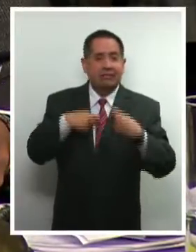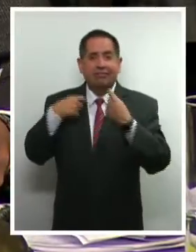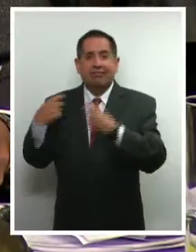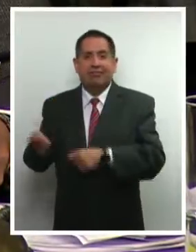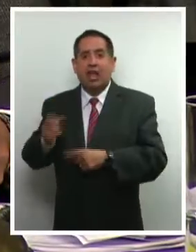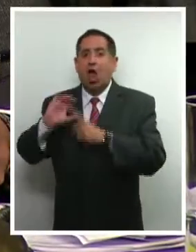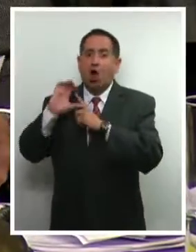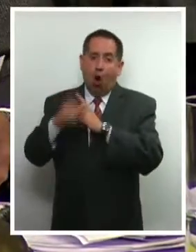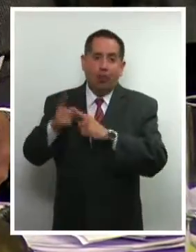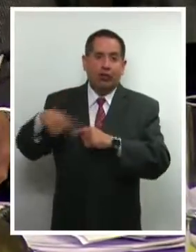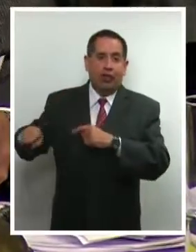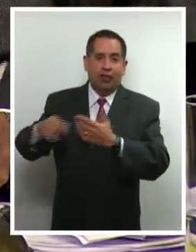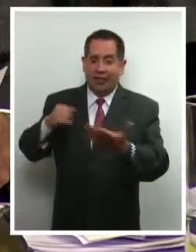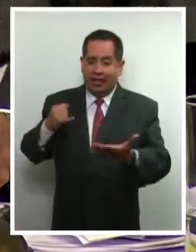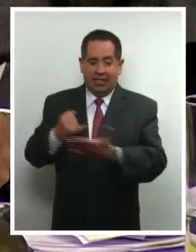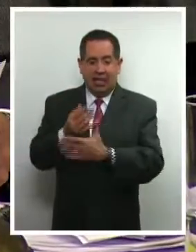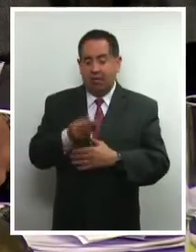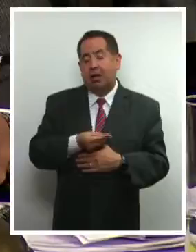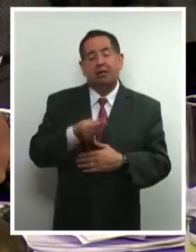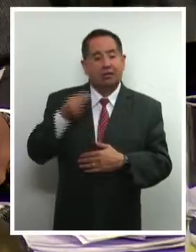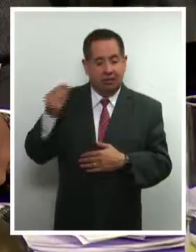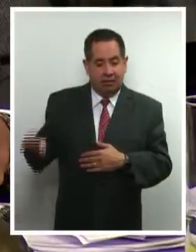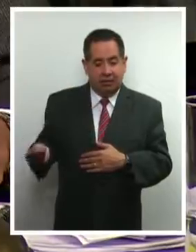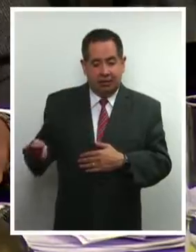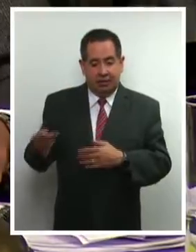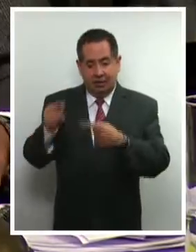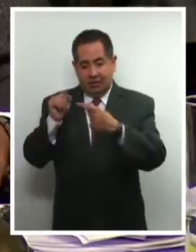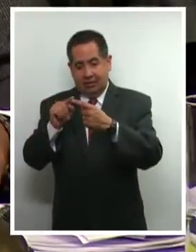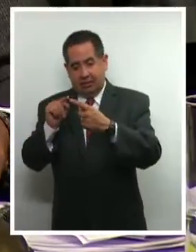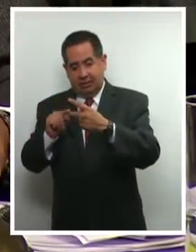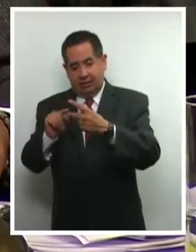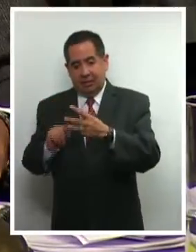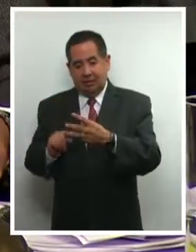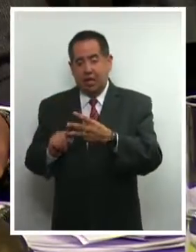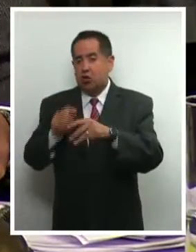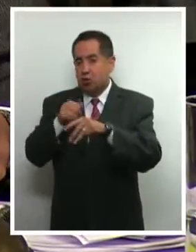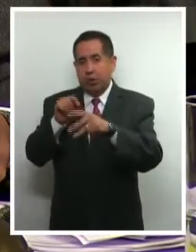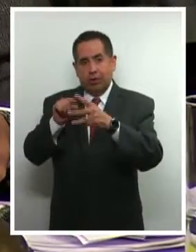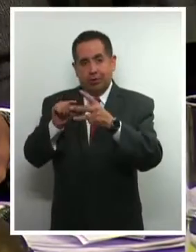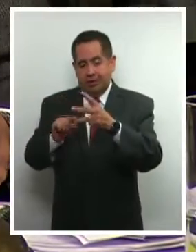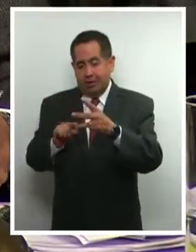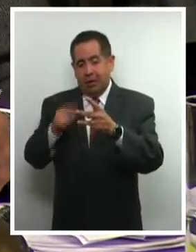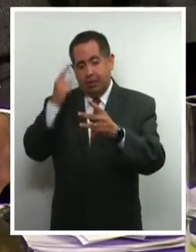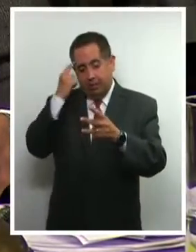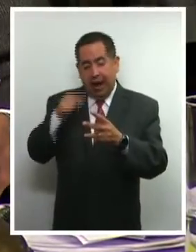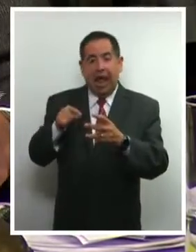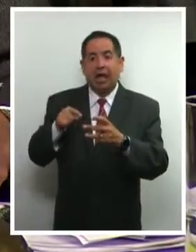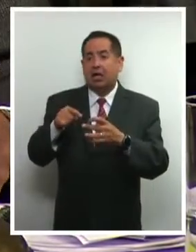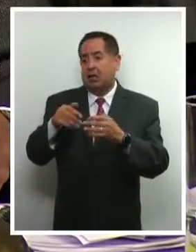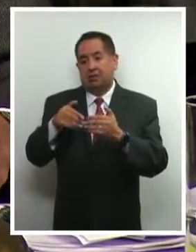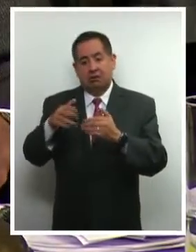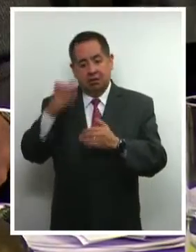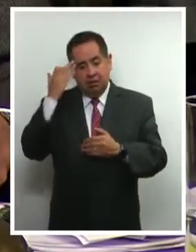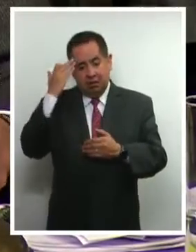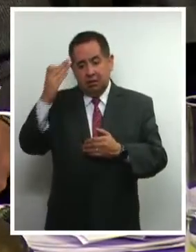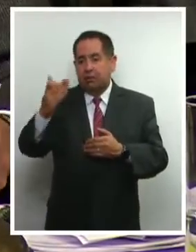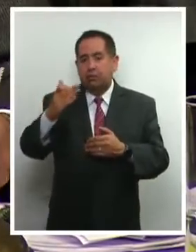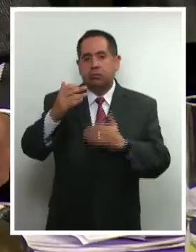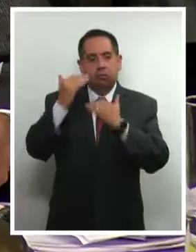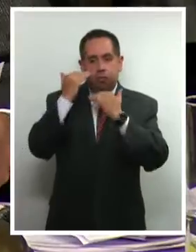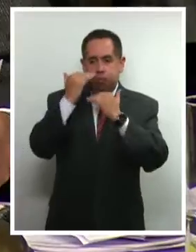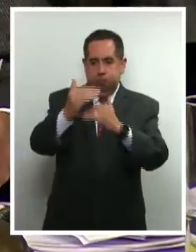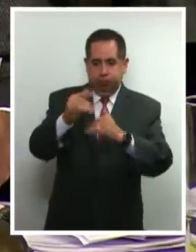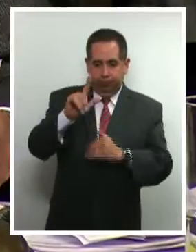de dictamen a esos apartados y numerales para que en un plazo no mayor